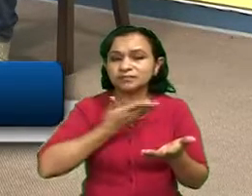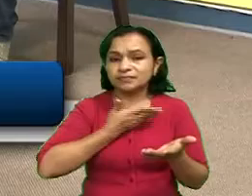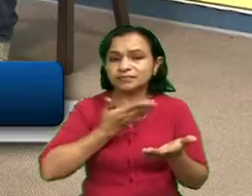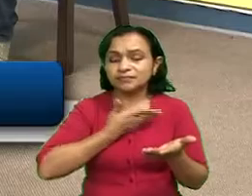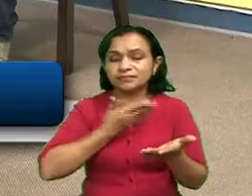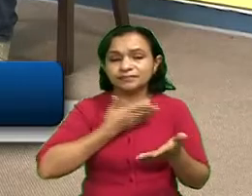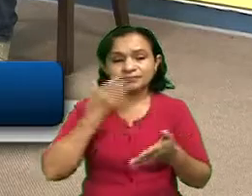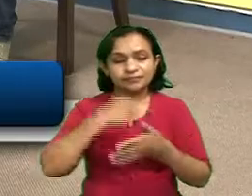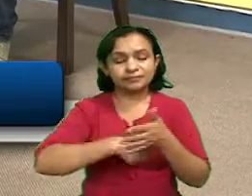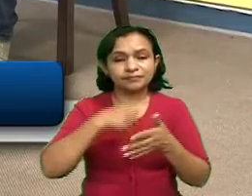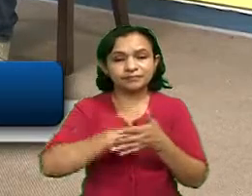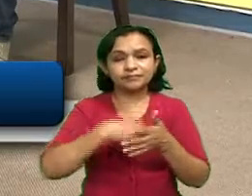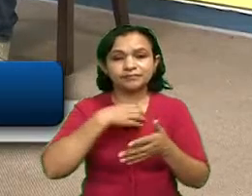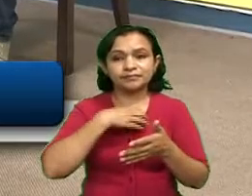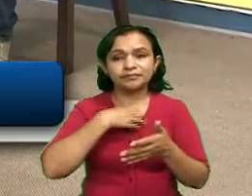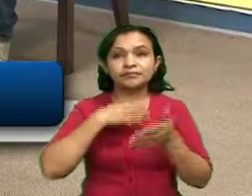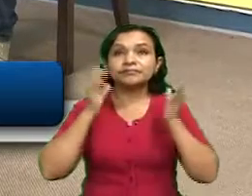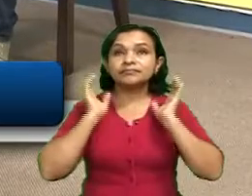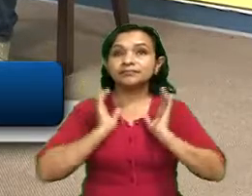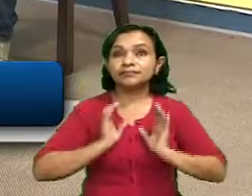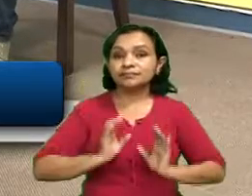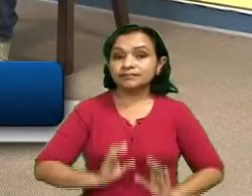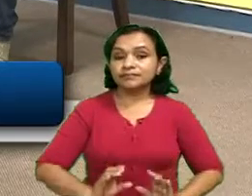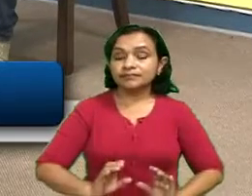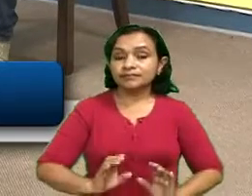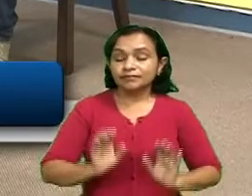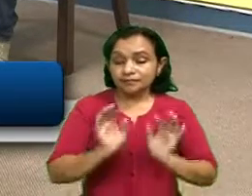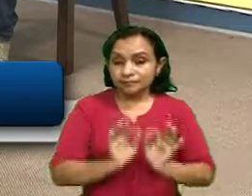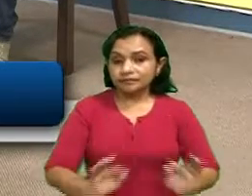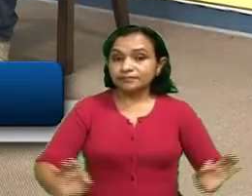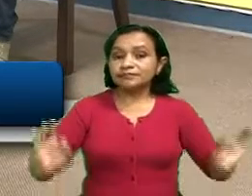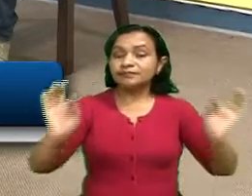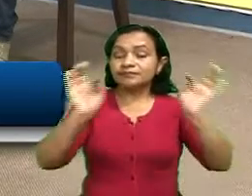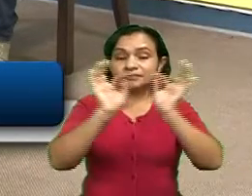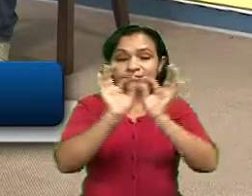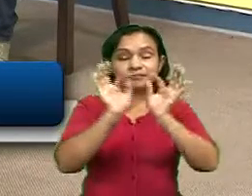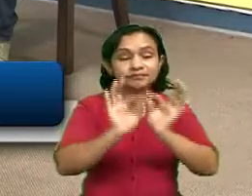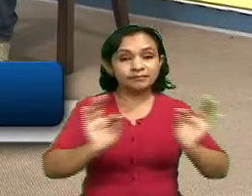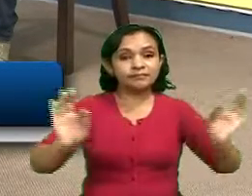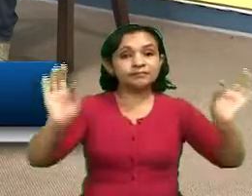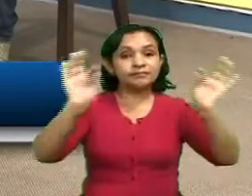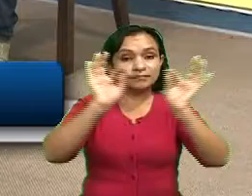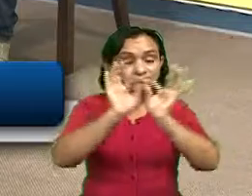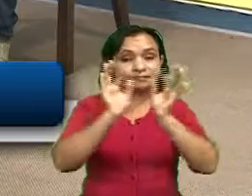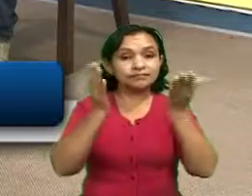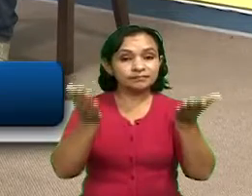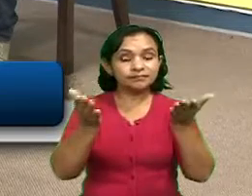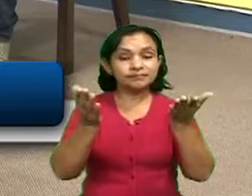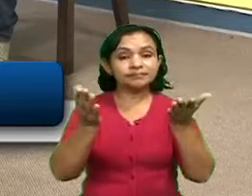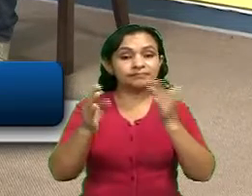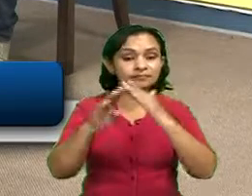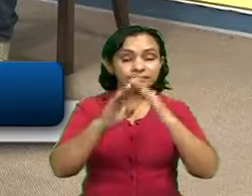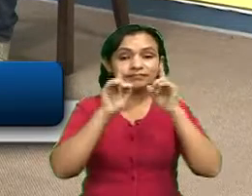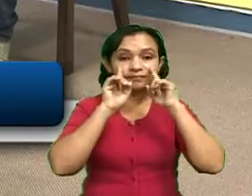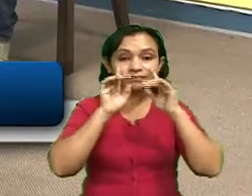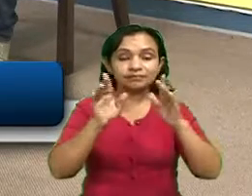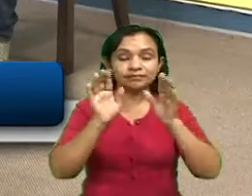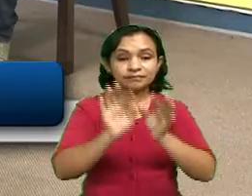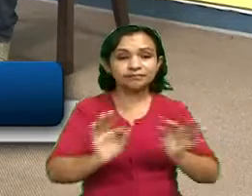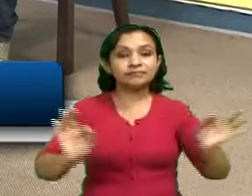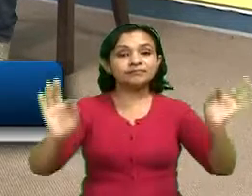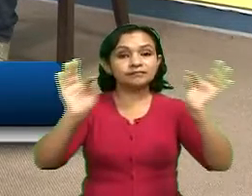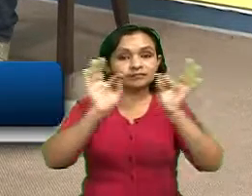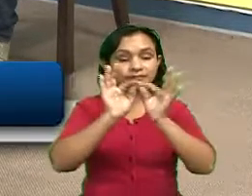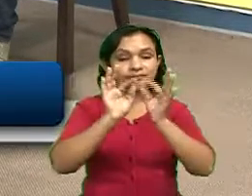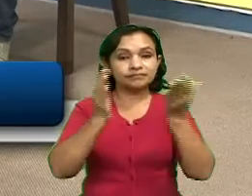es la defensa de nuestro organismo. Entonces el suero es clave en esta etapa de curación, exacto, de tratamiento. Exacto, el suero es